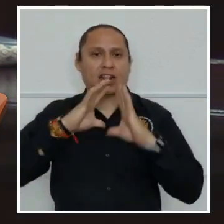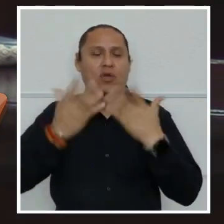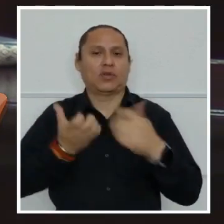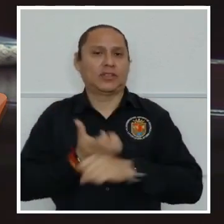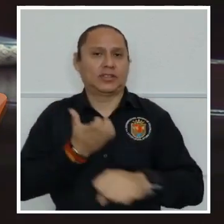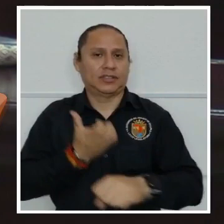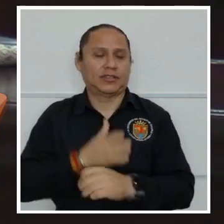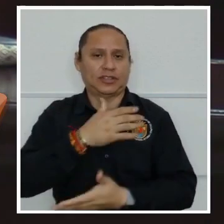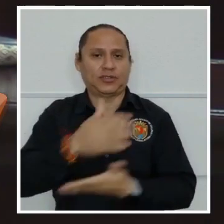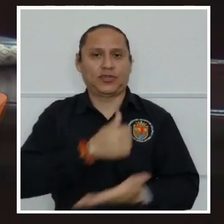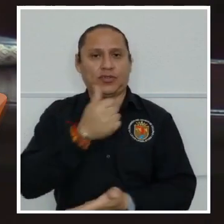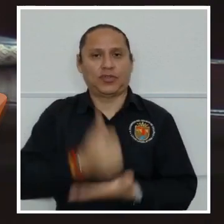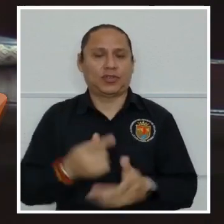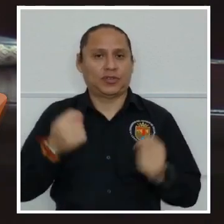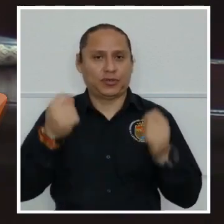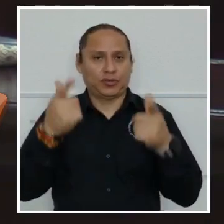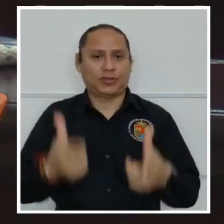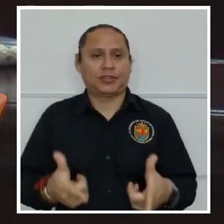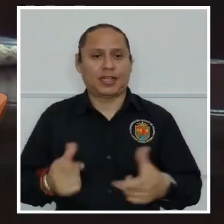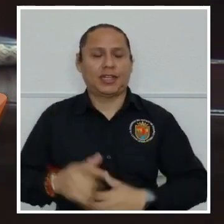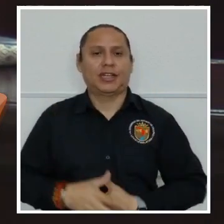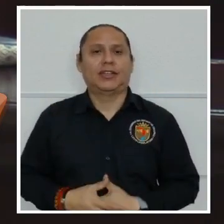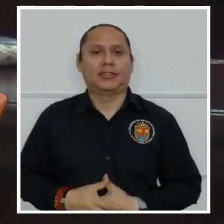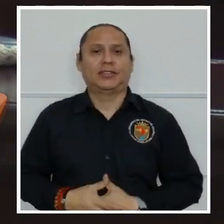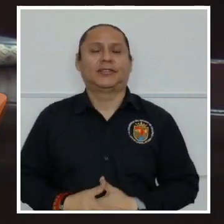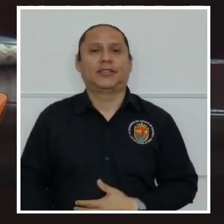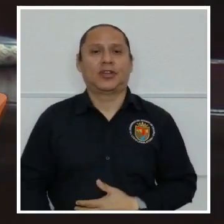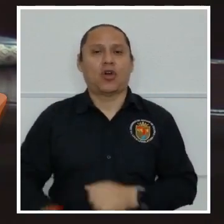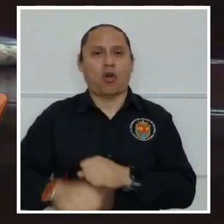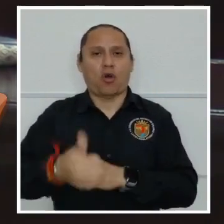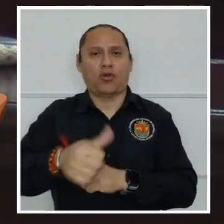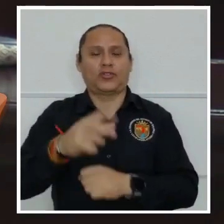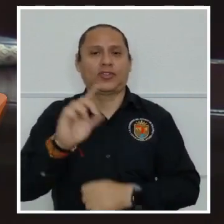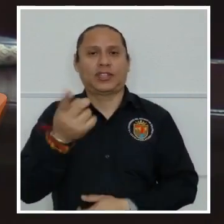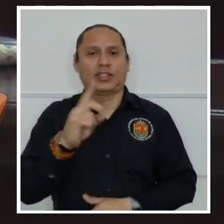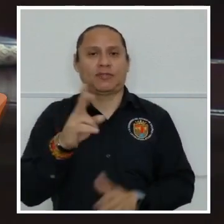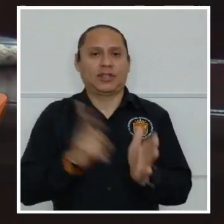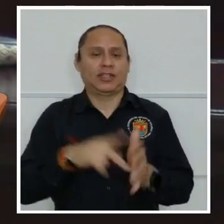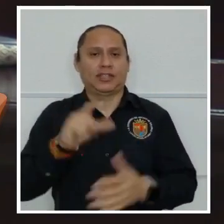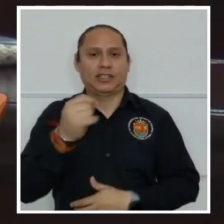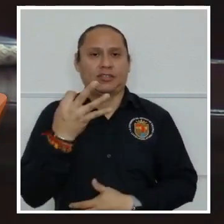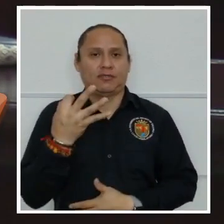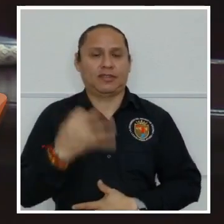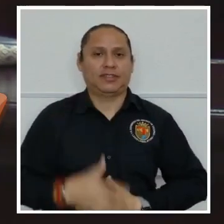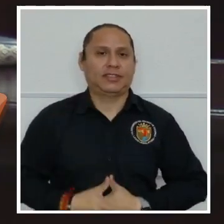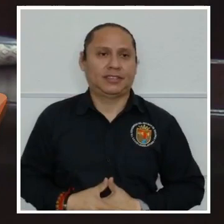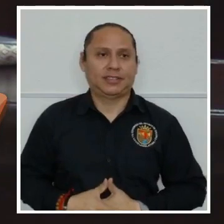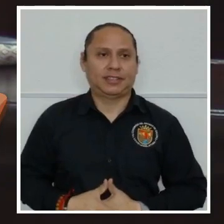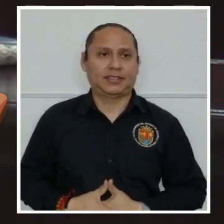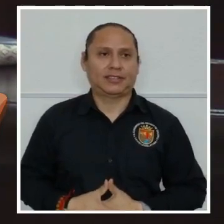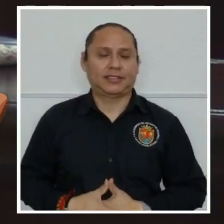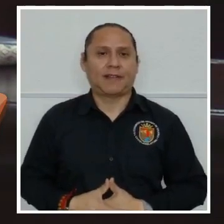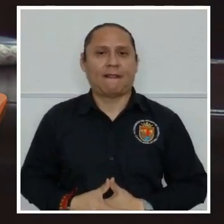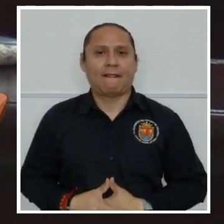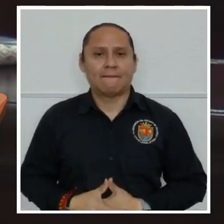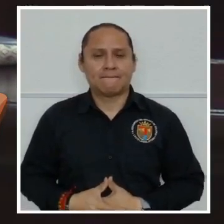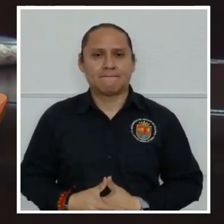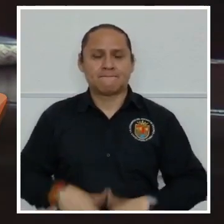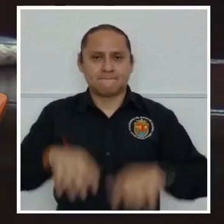Estado en la ciudad de Tuxtla Gutiérrez, Chiapas, a los 11 días del mes de diciembre de